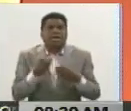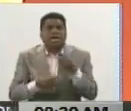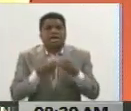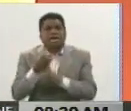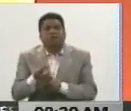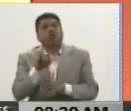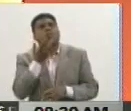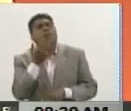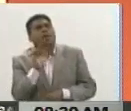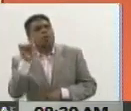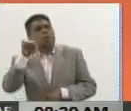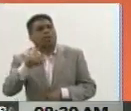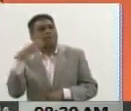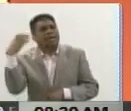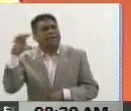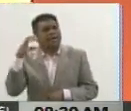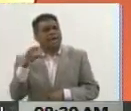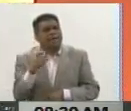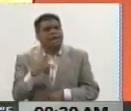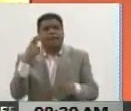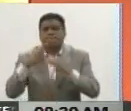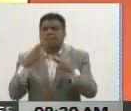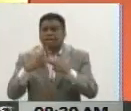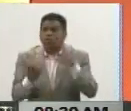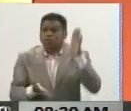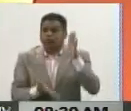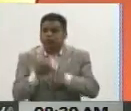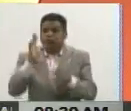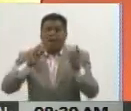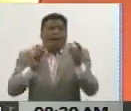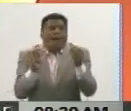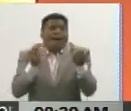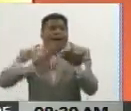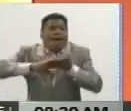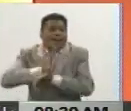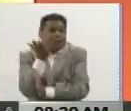de Caracas que estaba en peligro de extinción o que está actualmente en peligro de